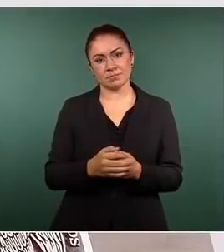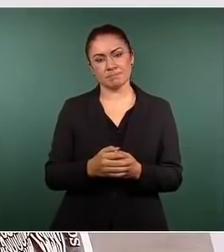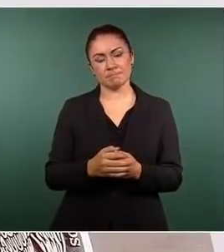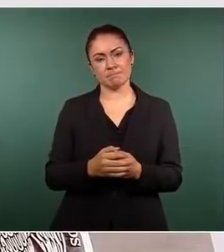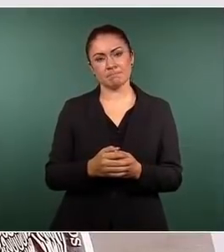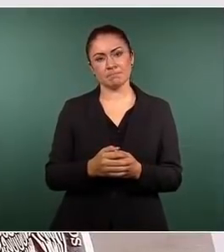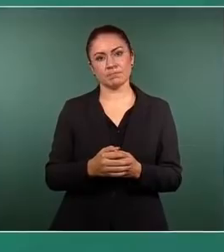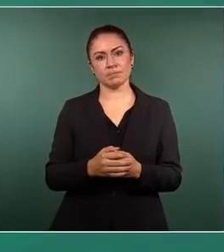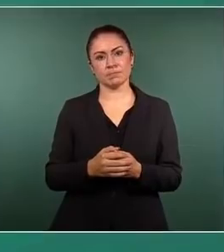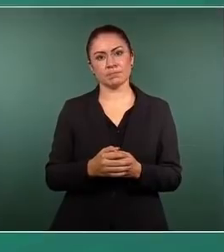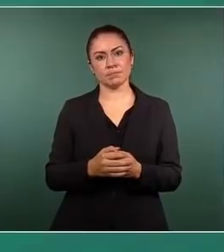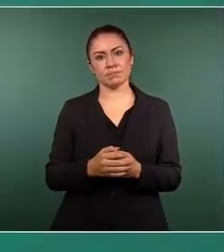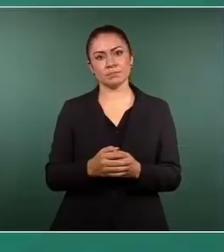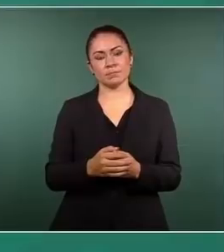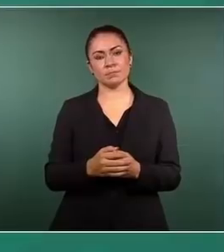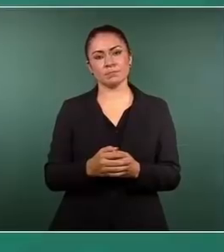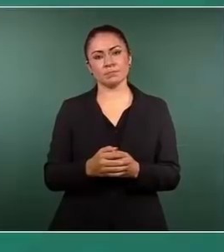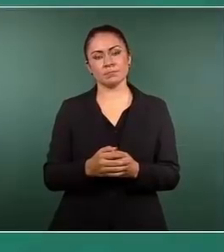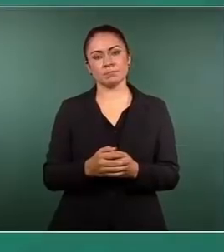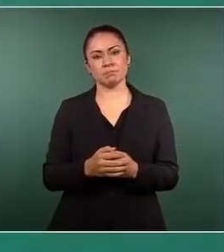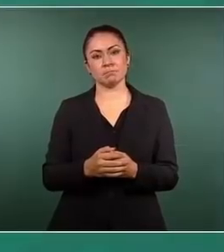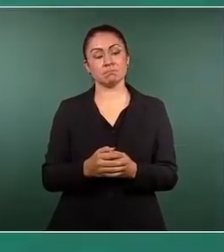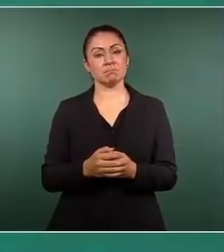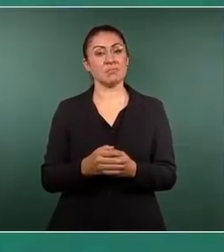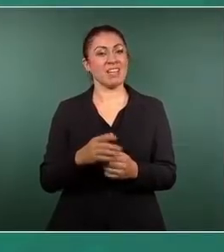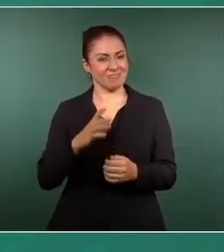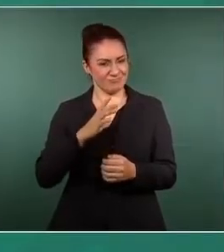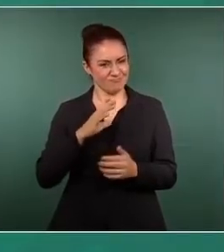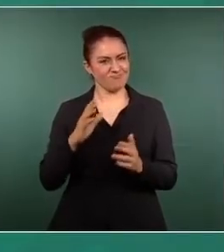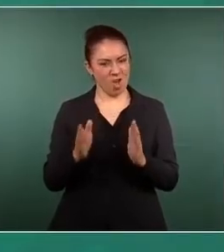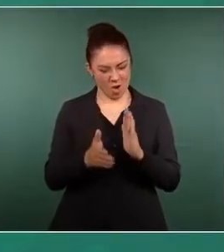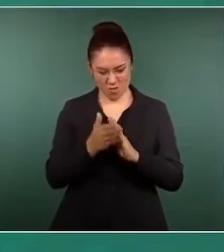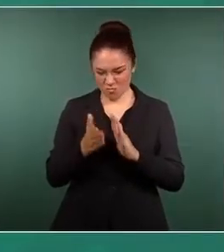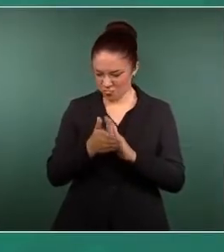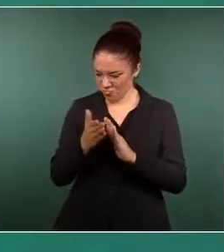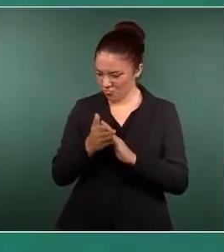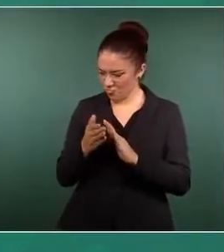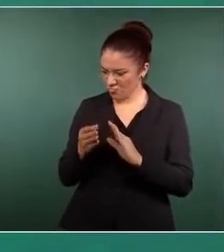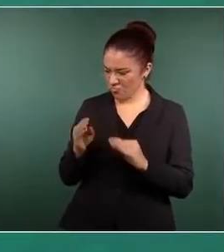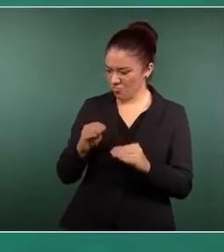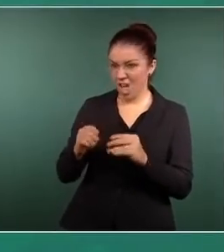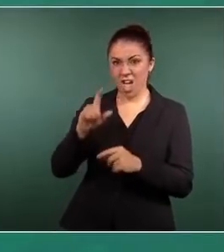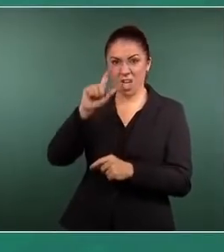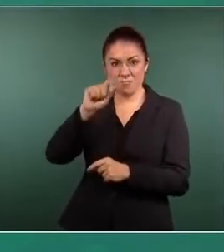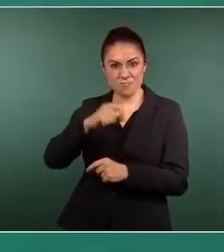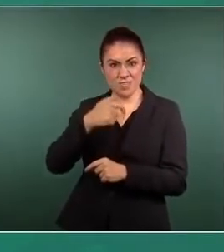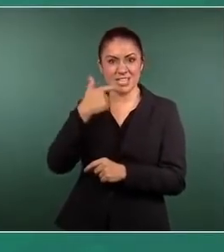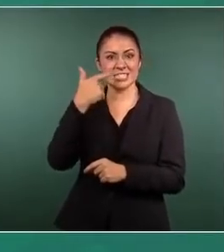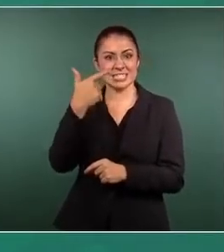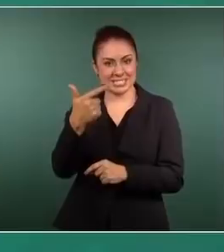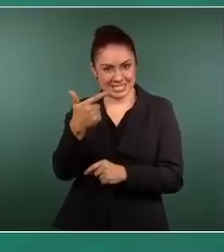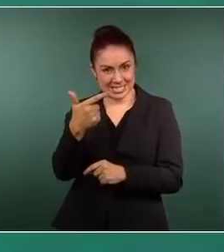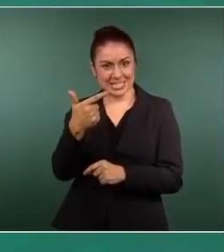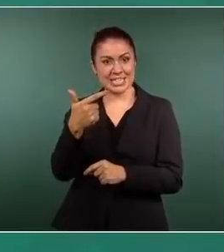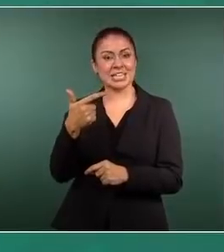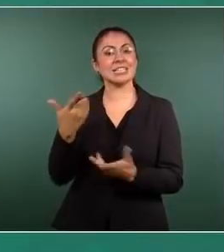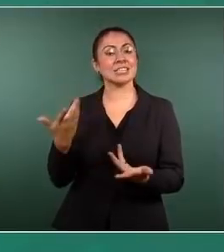se van construir 27 ya están en proceso